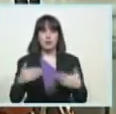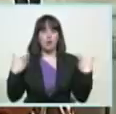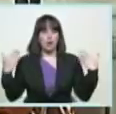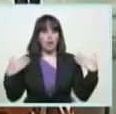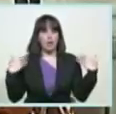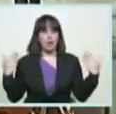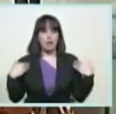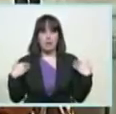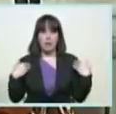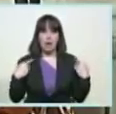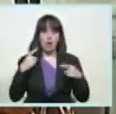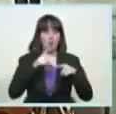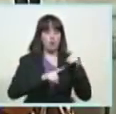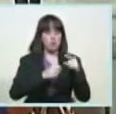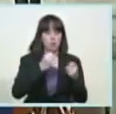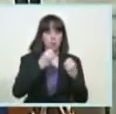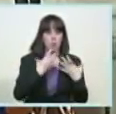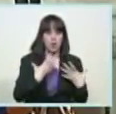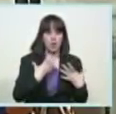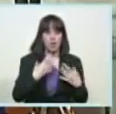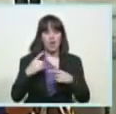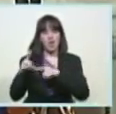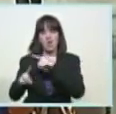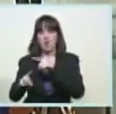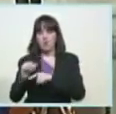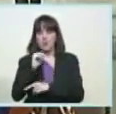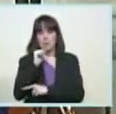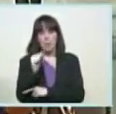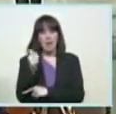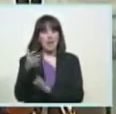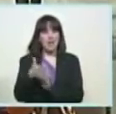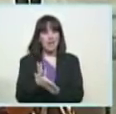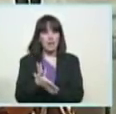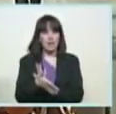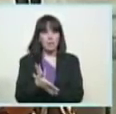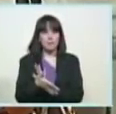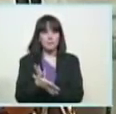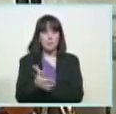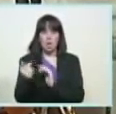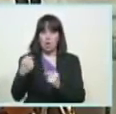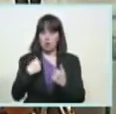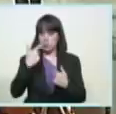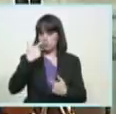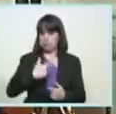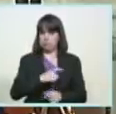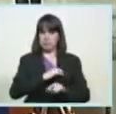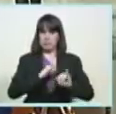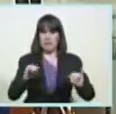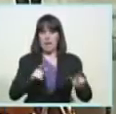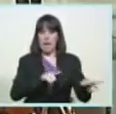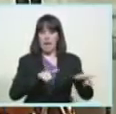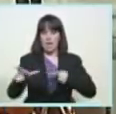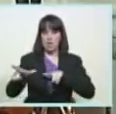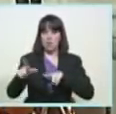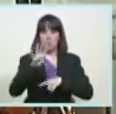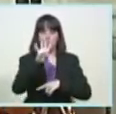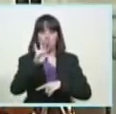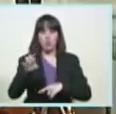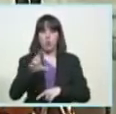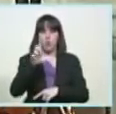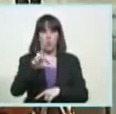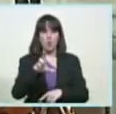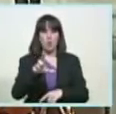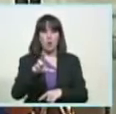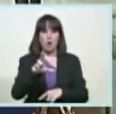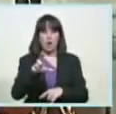para bien y para mal y para mal bueno yo ya estaba listo en 4 de junio activarme con